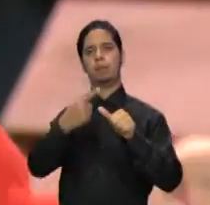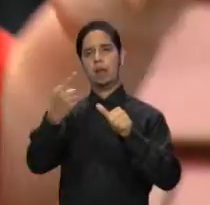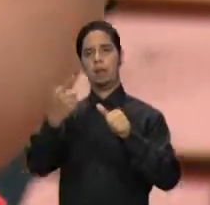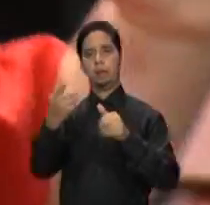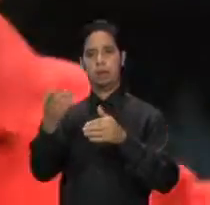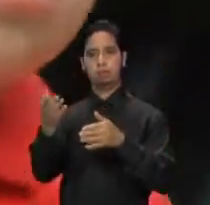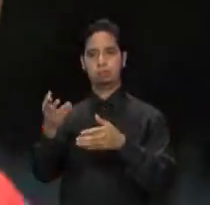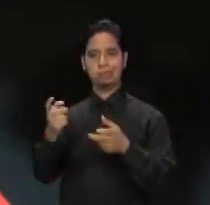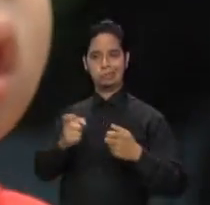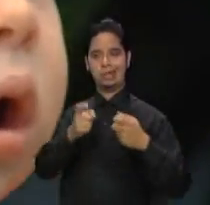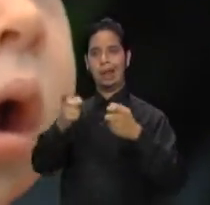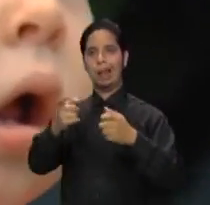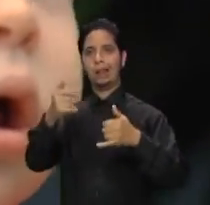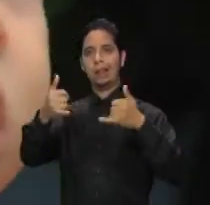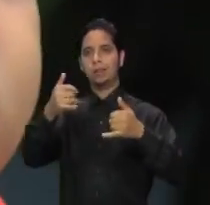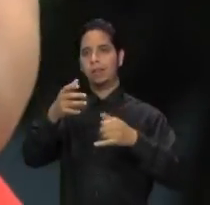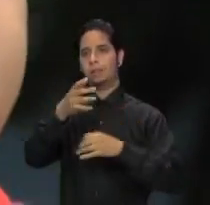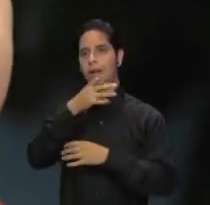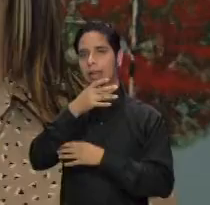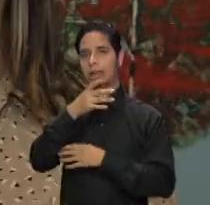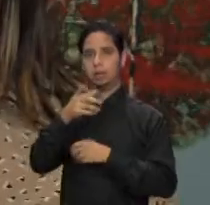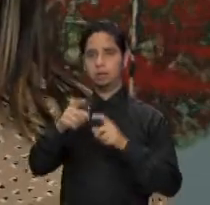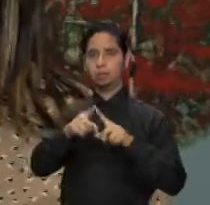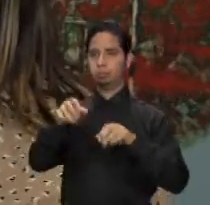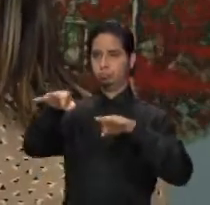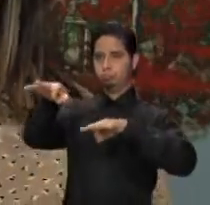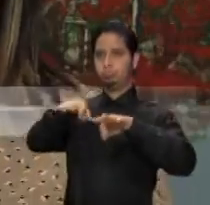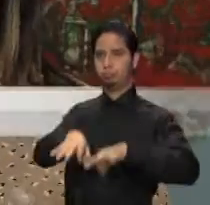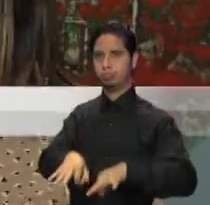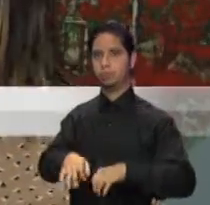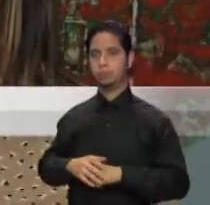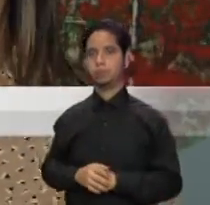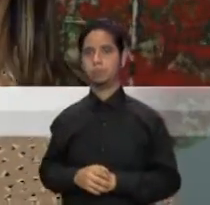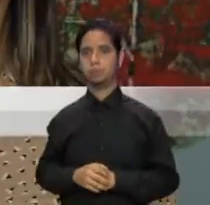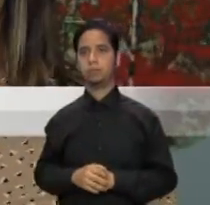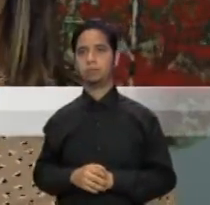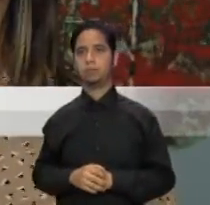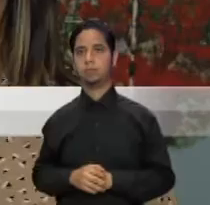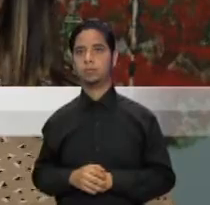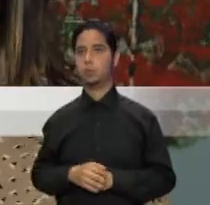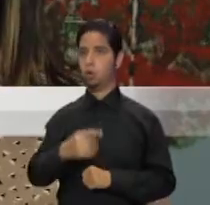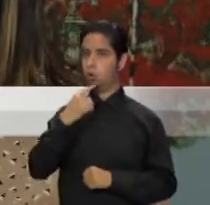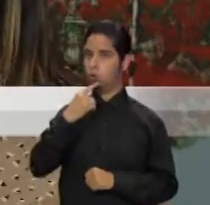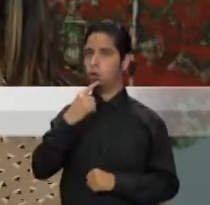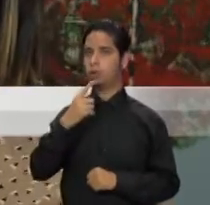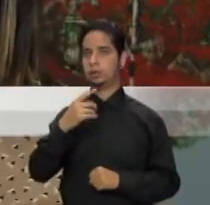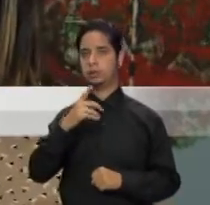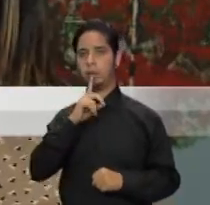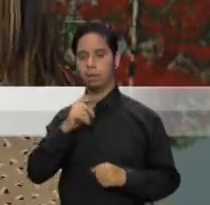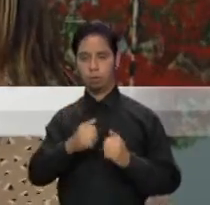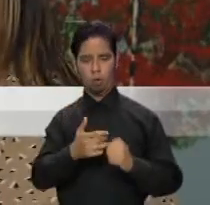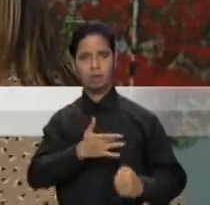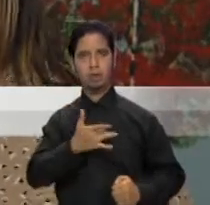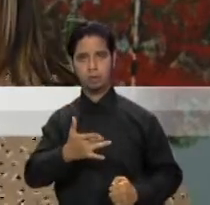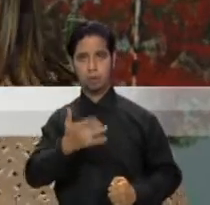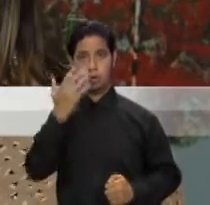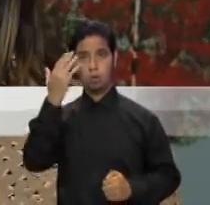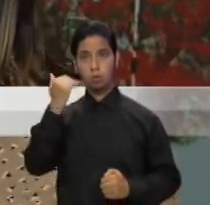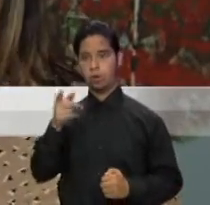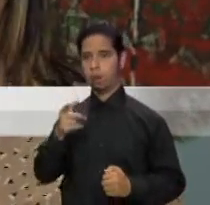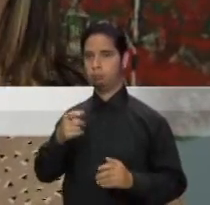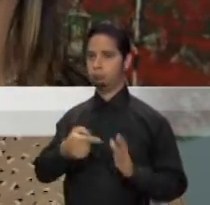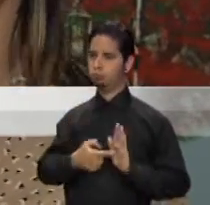proceso para almacenar leche materna. Desprenderte del banco de leche, y te lo digo con sentimiento, porque es una expresión de